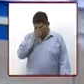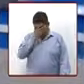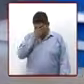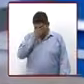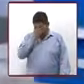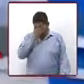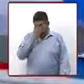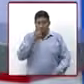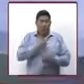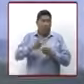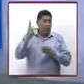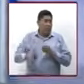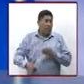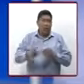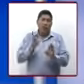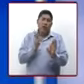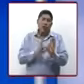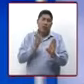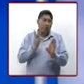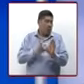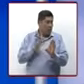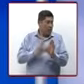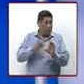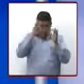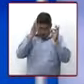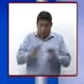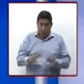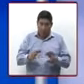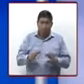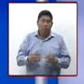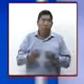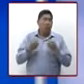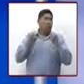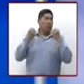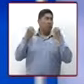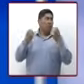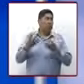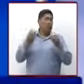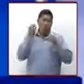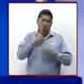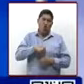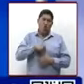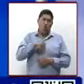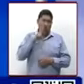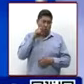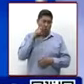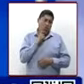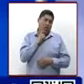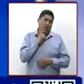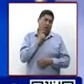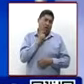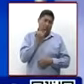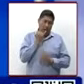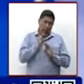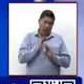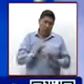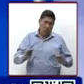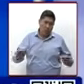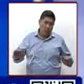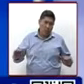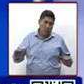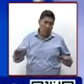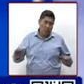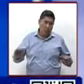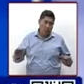Hablamos con una profesional en psicología quien ratifica que la mayoría de los abusadores sexuales de niños